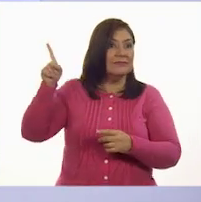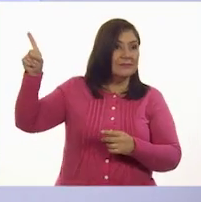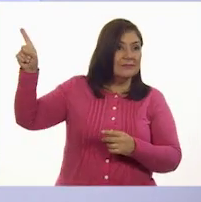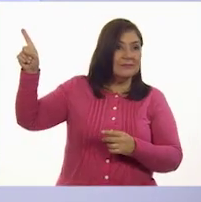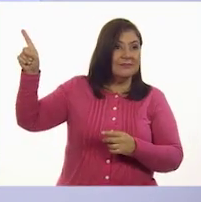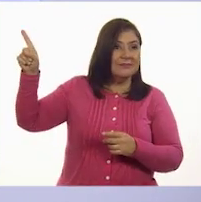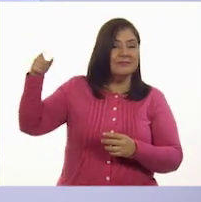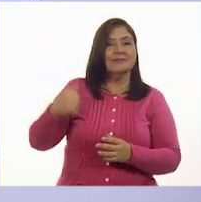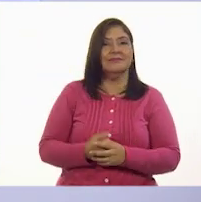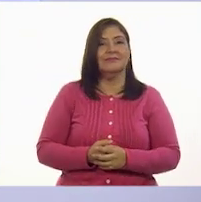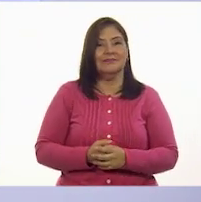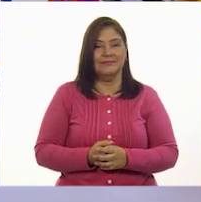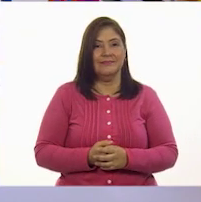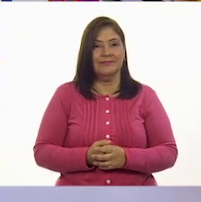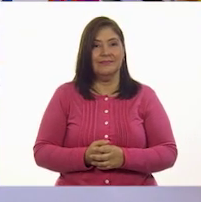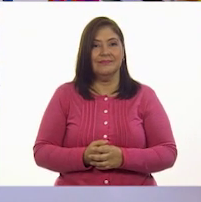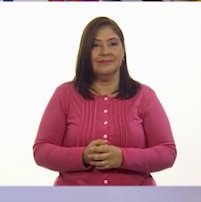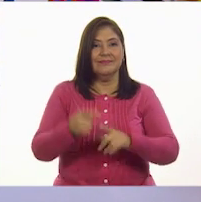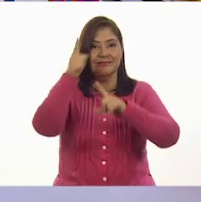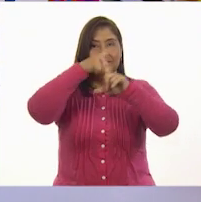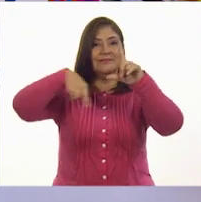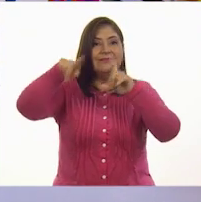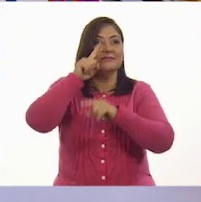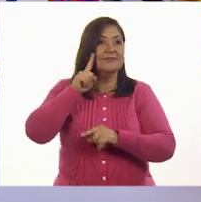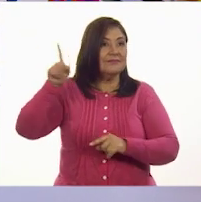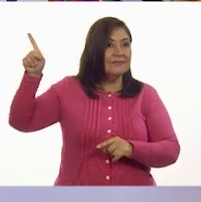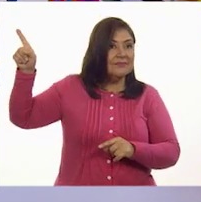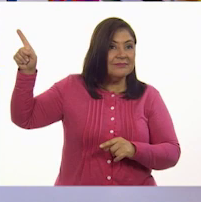¿Ya? Observen cuántas son.